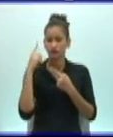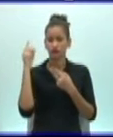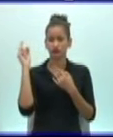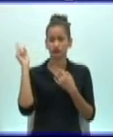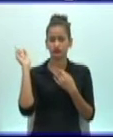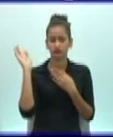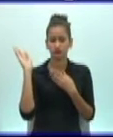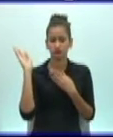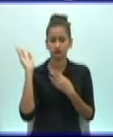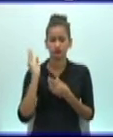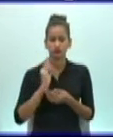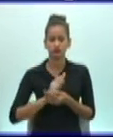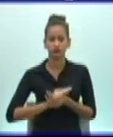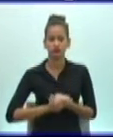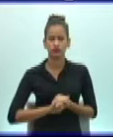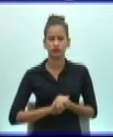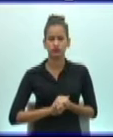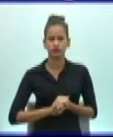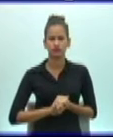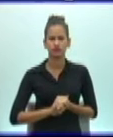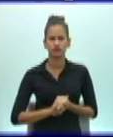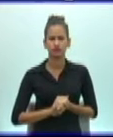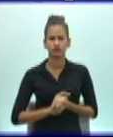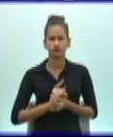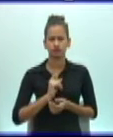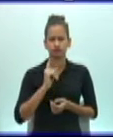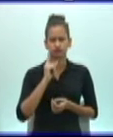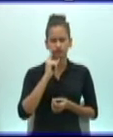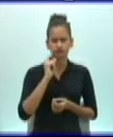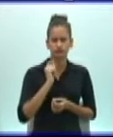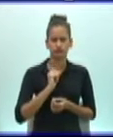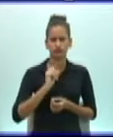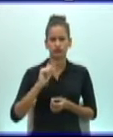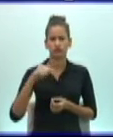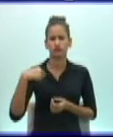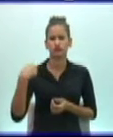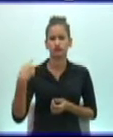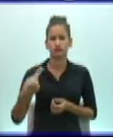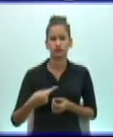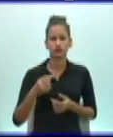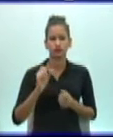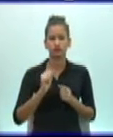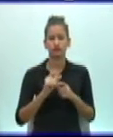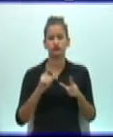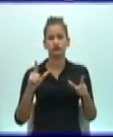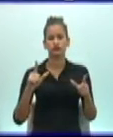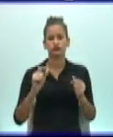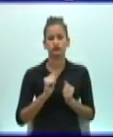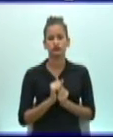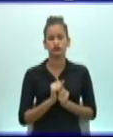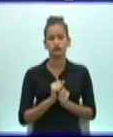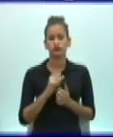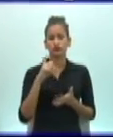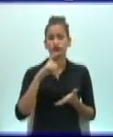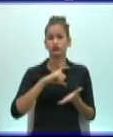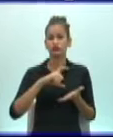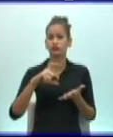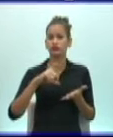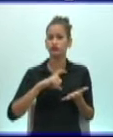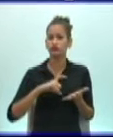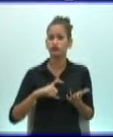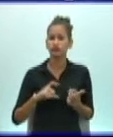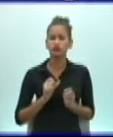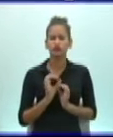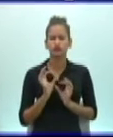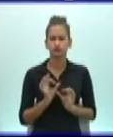semejante a, cual y tan. Veamos en la siguiente diapositiva los siguientes versos,